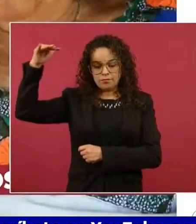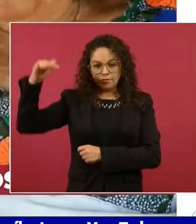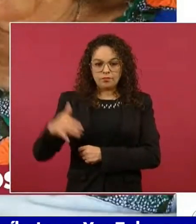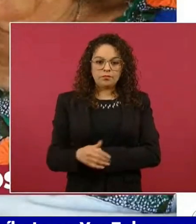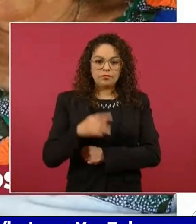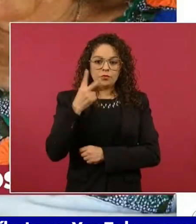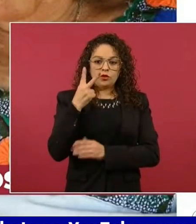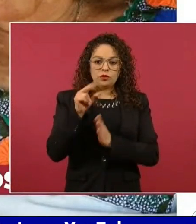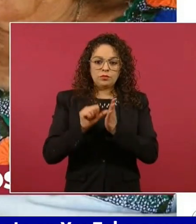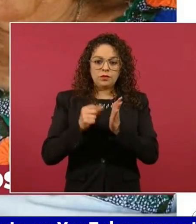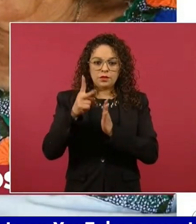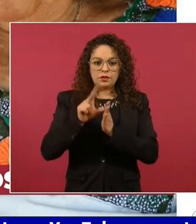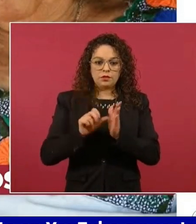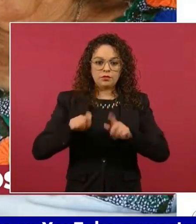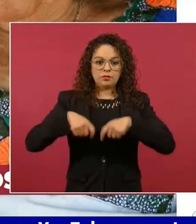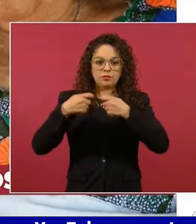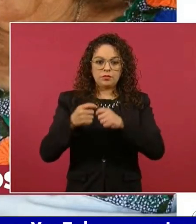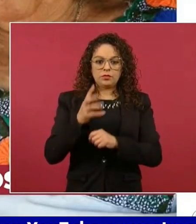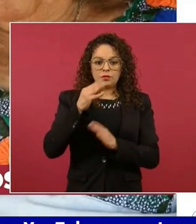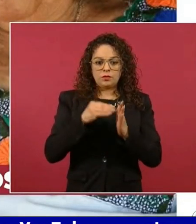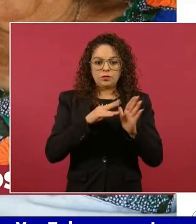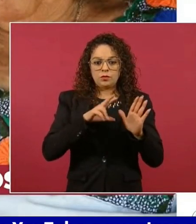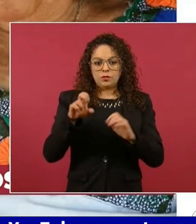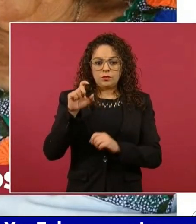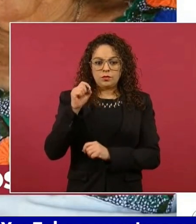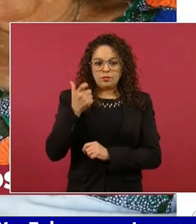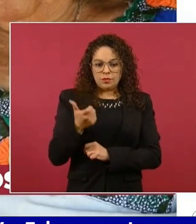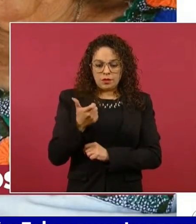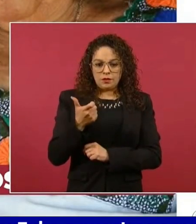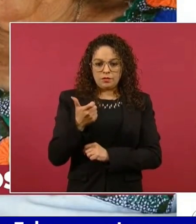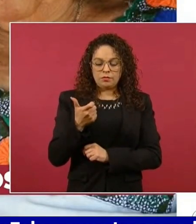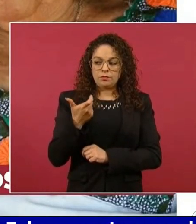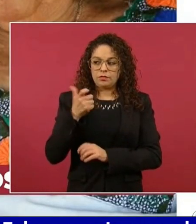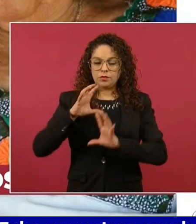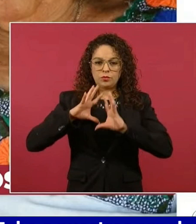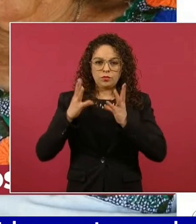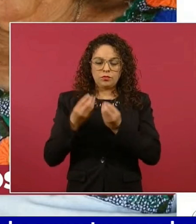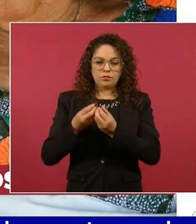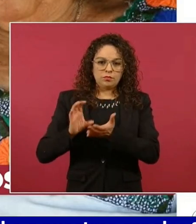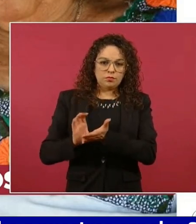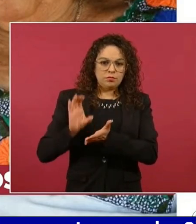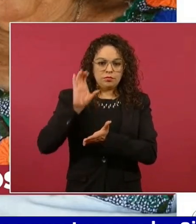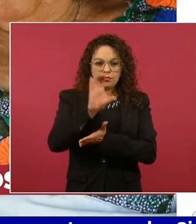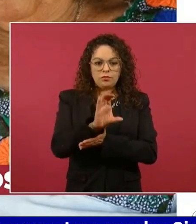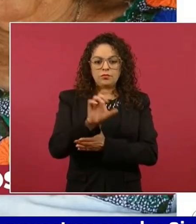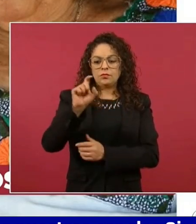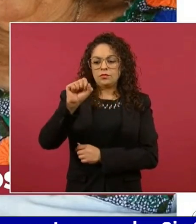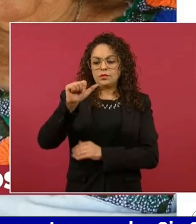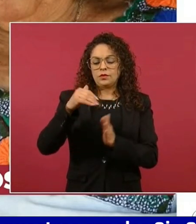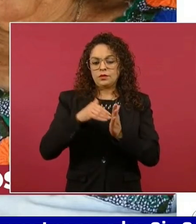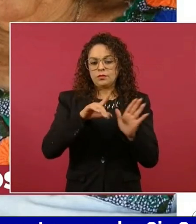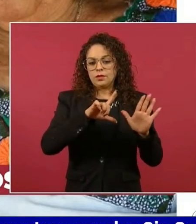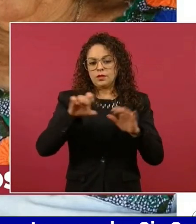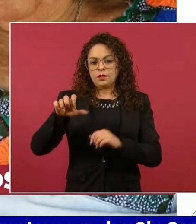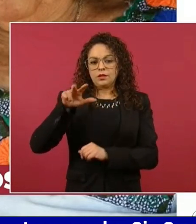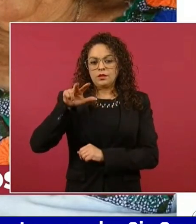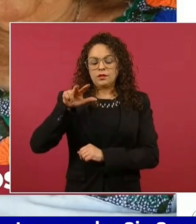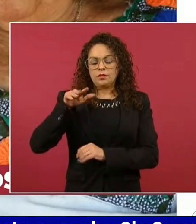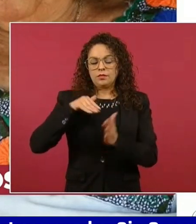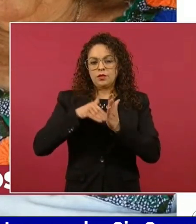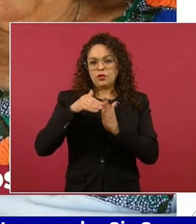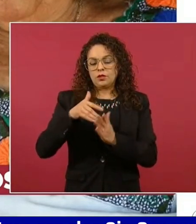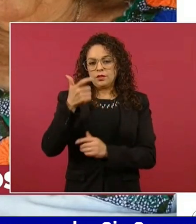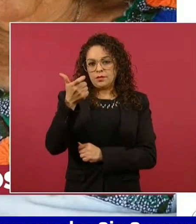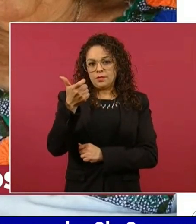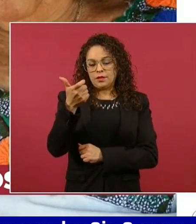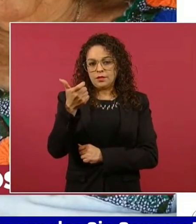mil 800 pesos de su pensión, con una inversión para toda la región de 26 mil 700 millones de